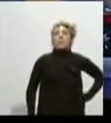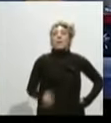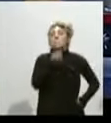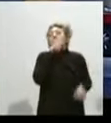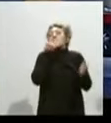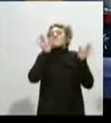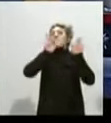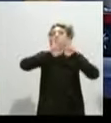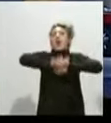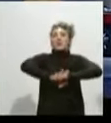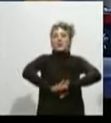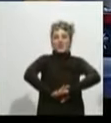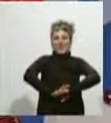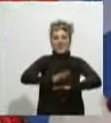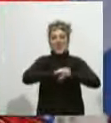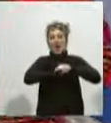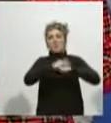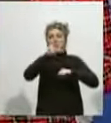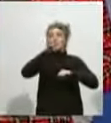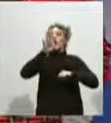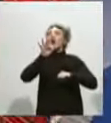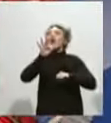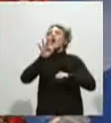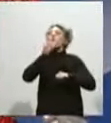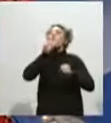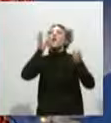Buenas noches, amigo Kiko. Buenas noches, Arrecife.